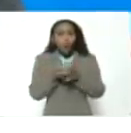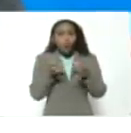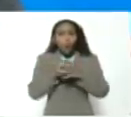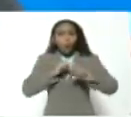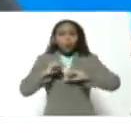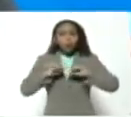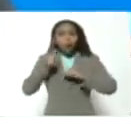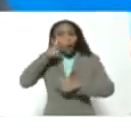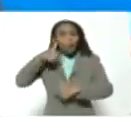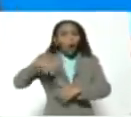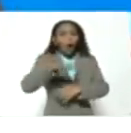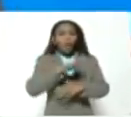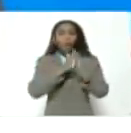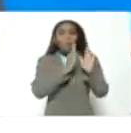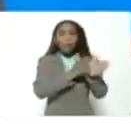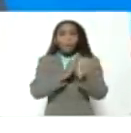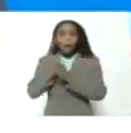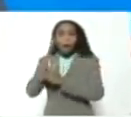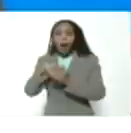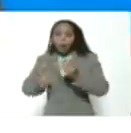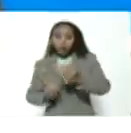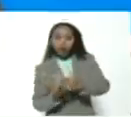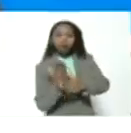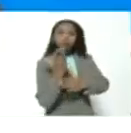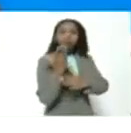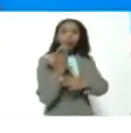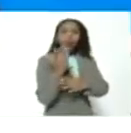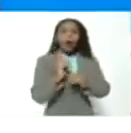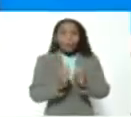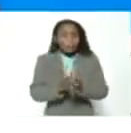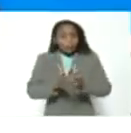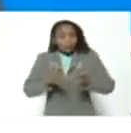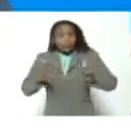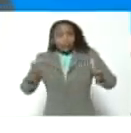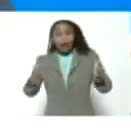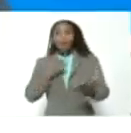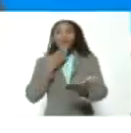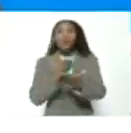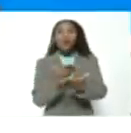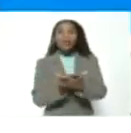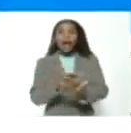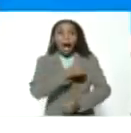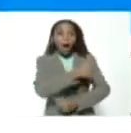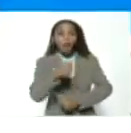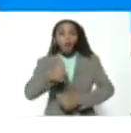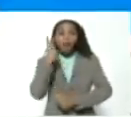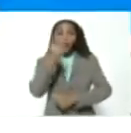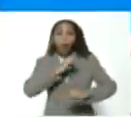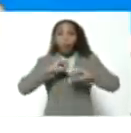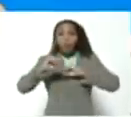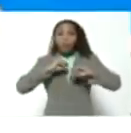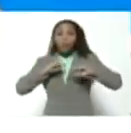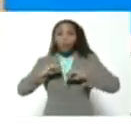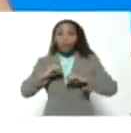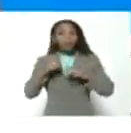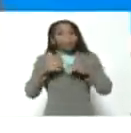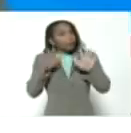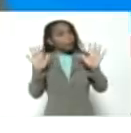pueblo organizado. Han surgido una inmensa cantidad de propuestas en cada uno de los movimientos. Sin